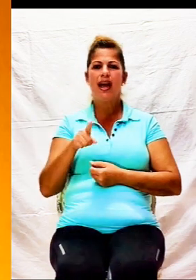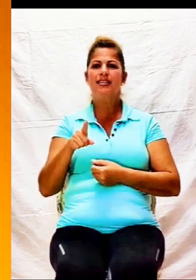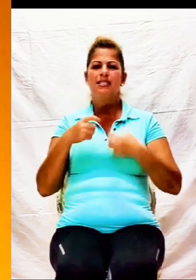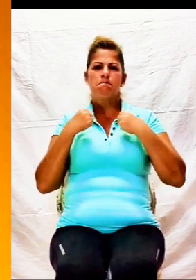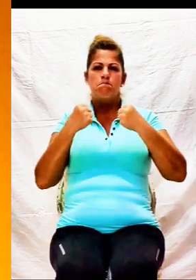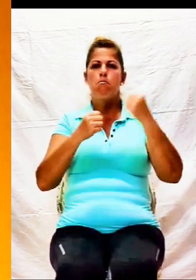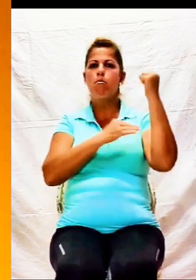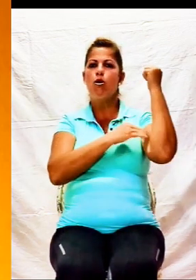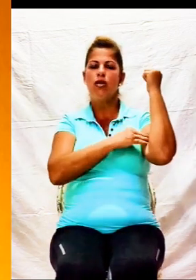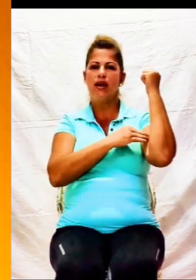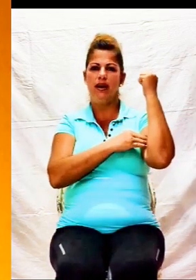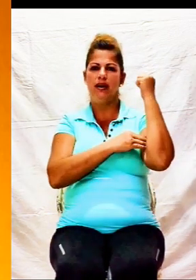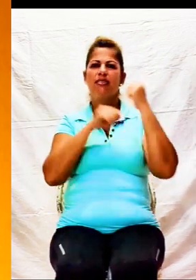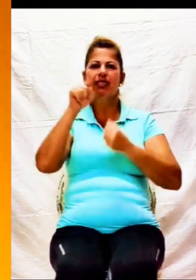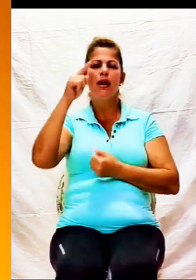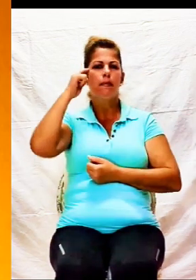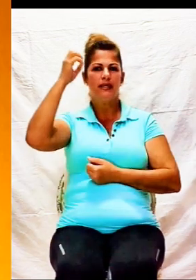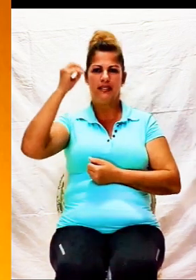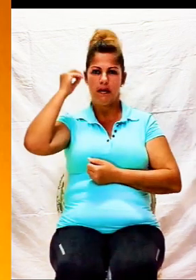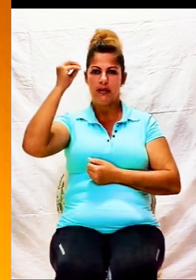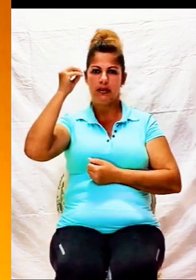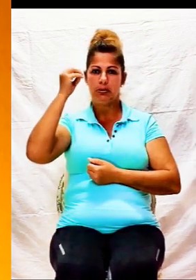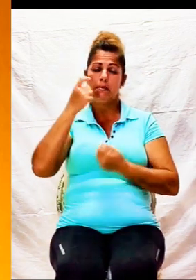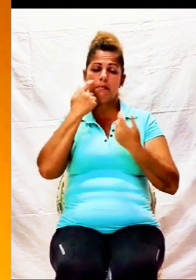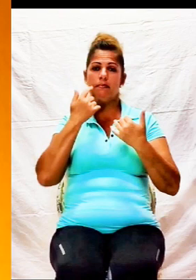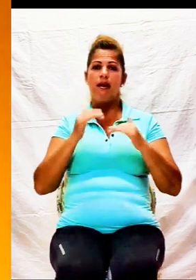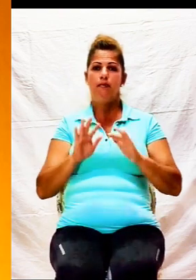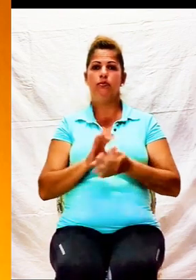¿Conozco el poder de sugestión de los pensamientos?